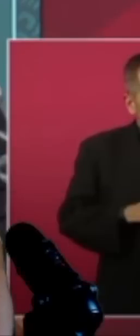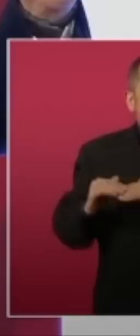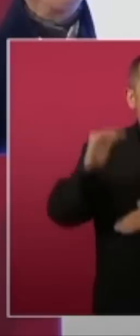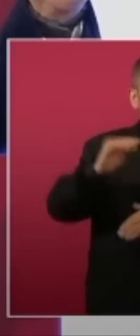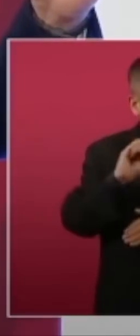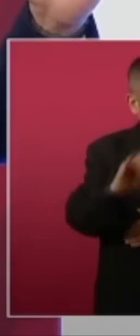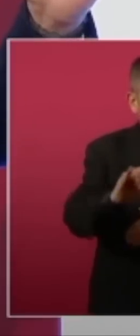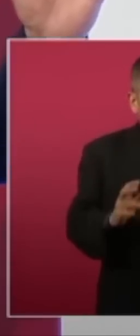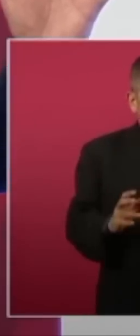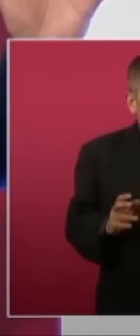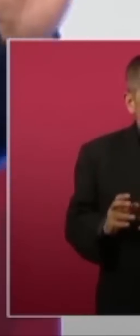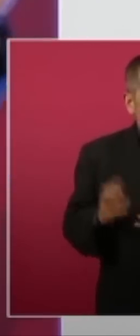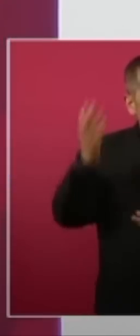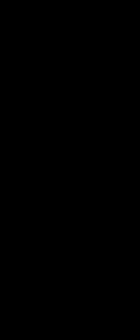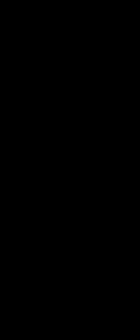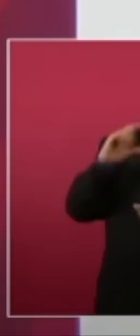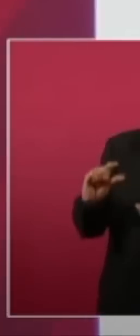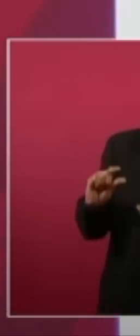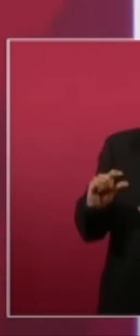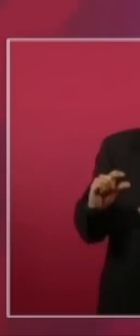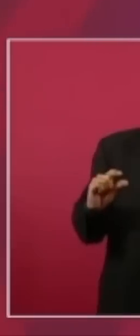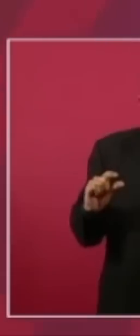video. Se